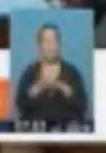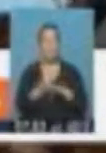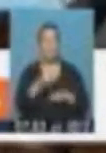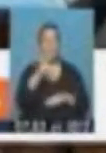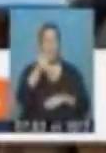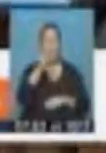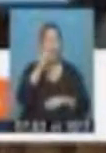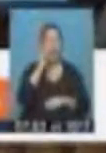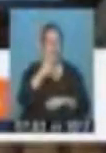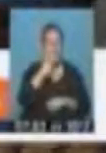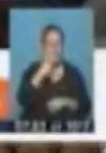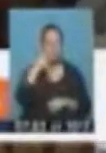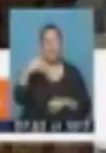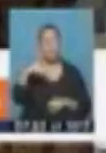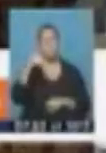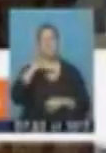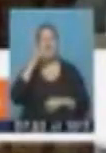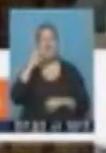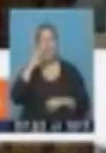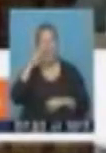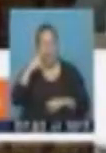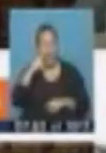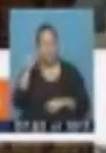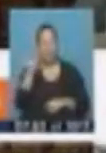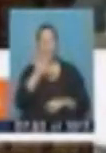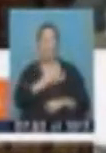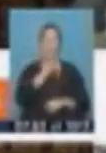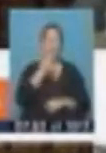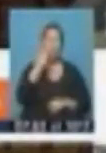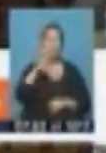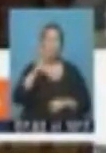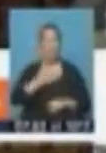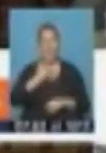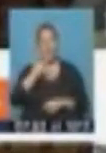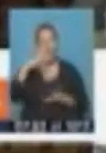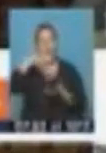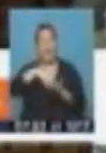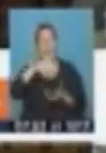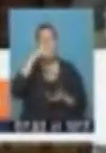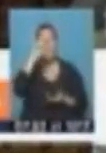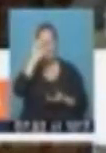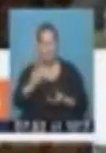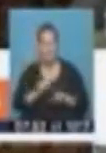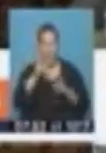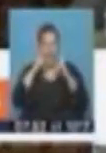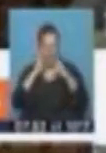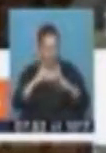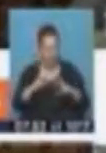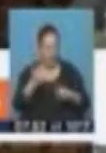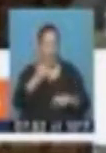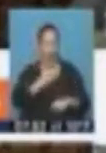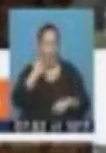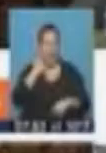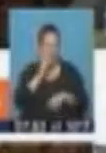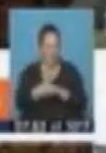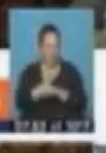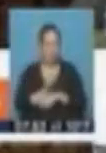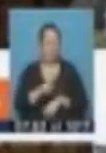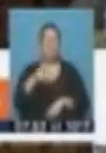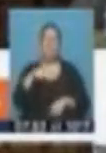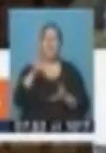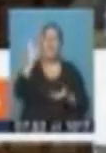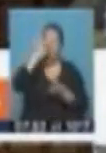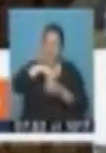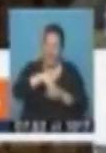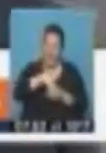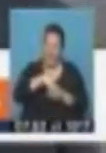Gustavo Arribas y a Silvia Magdalani como director y subdirector de la Agencia Federal de Inteligencia, AFI. Para integrar este